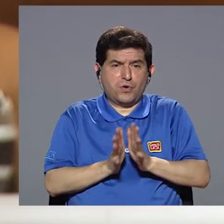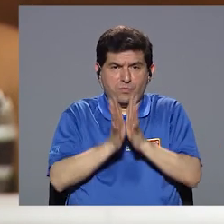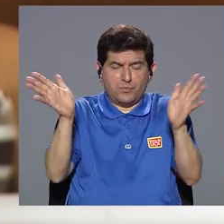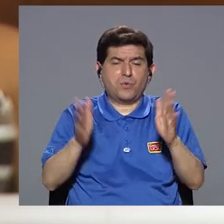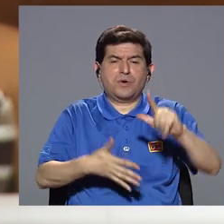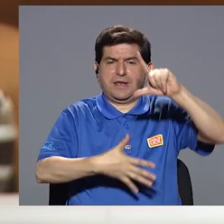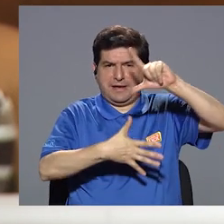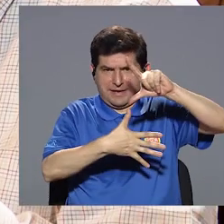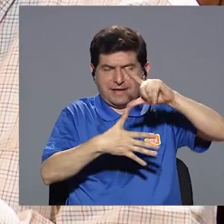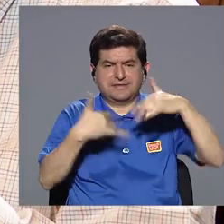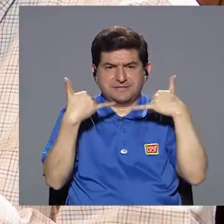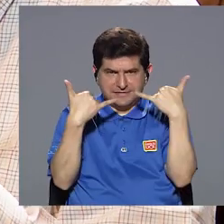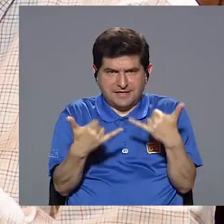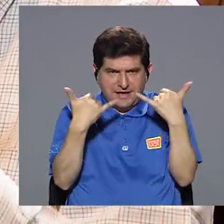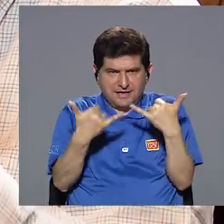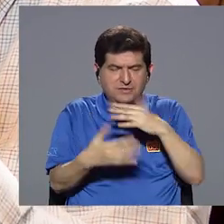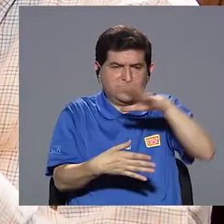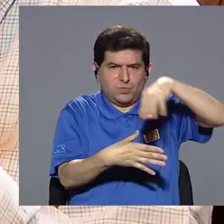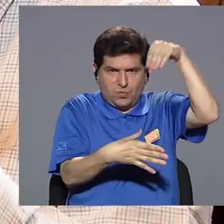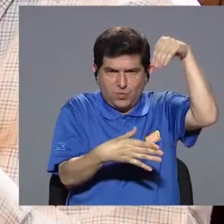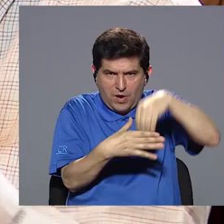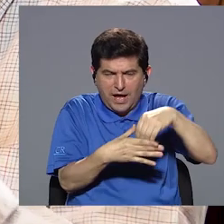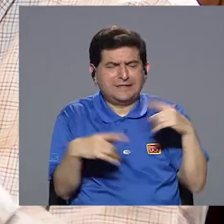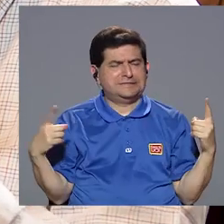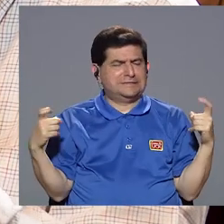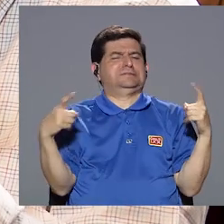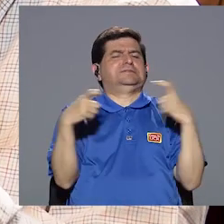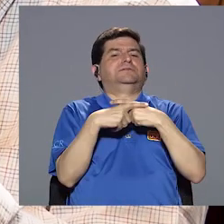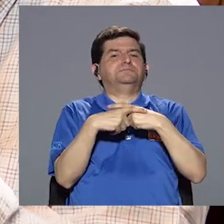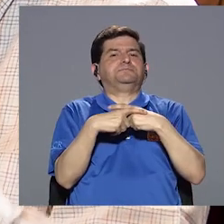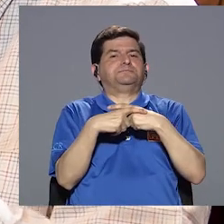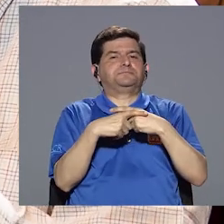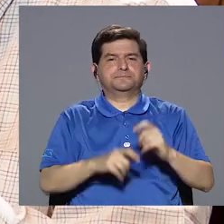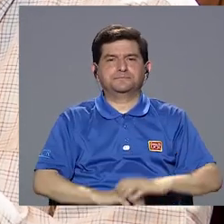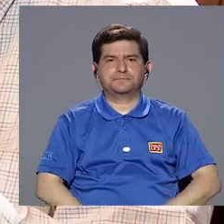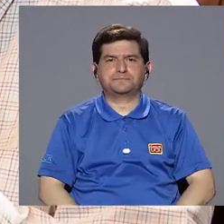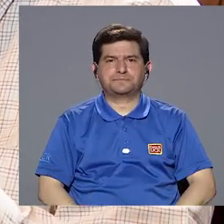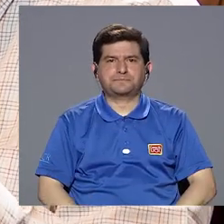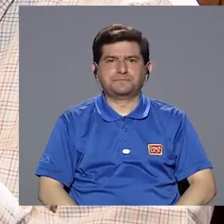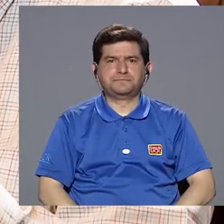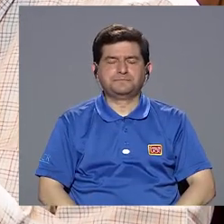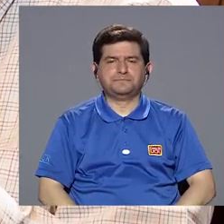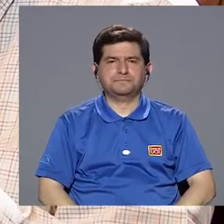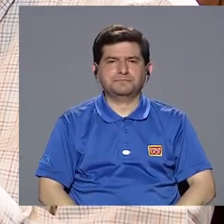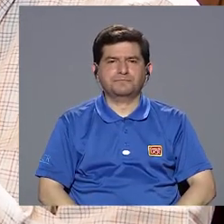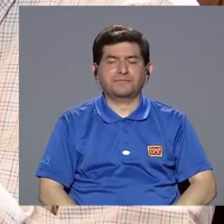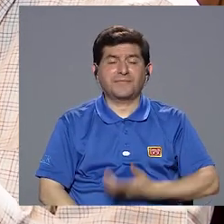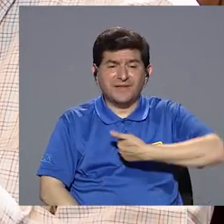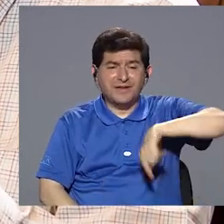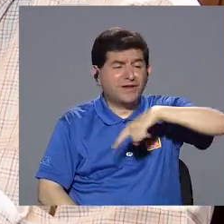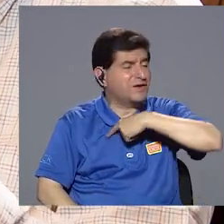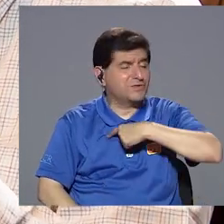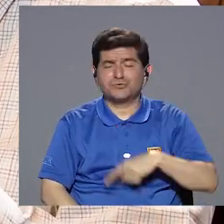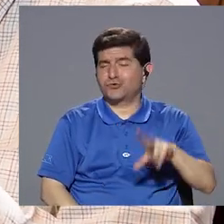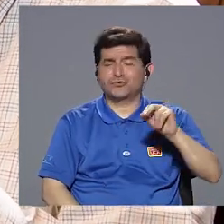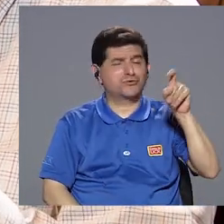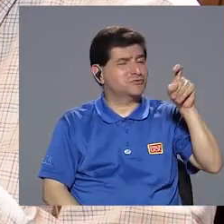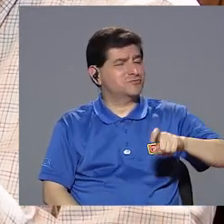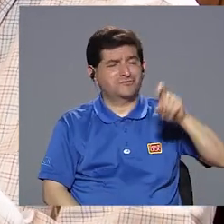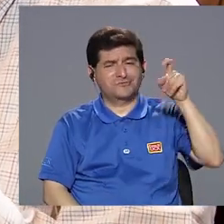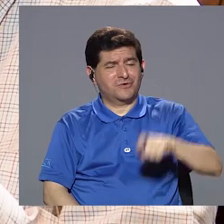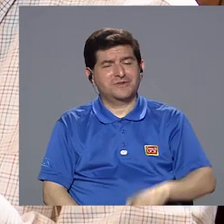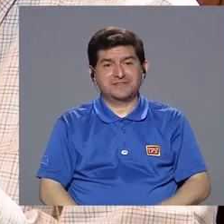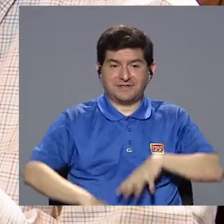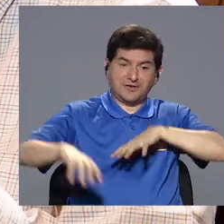creo que las universidades públicas de américa latina estamos en un contexto muy complicado en el cual no